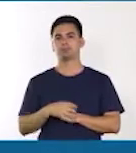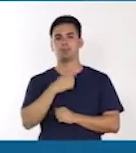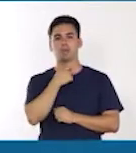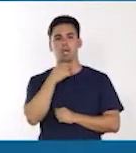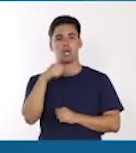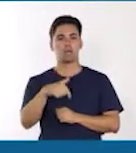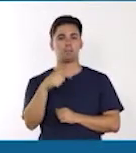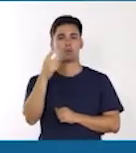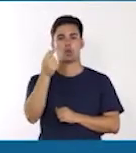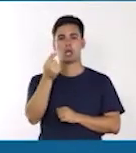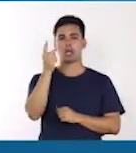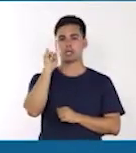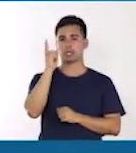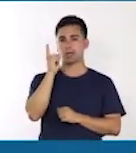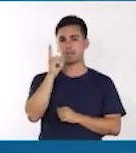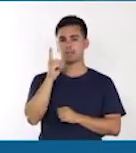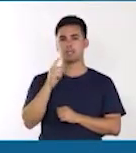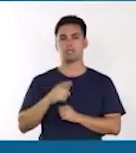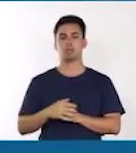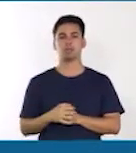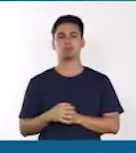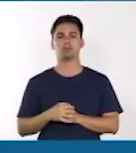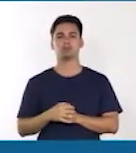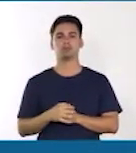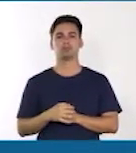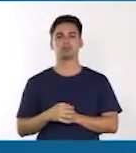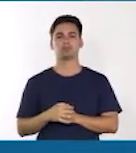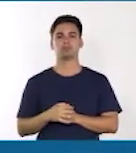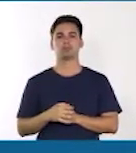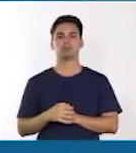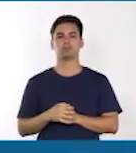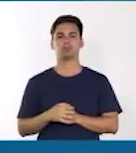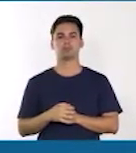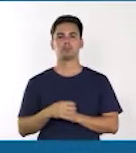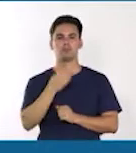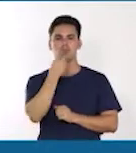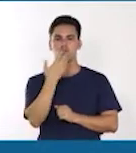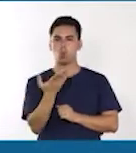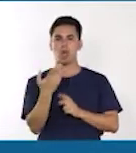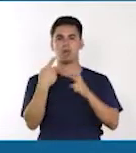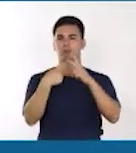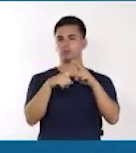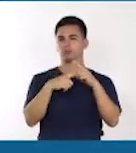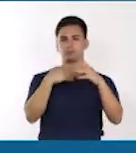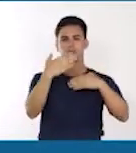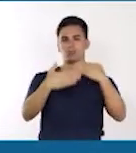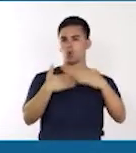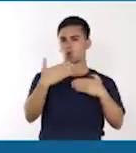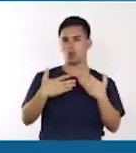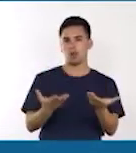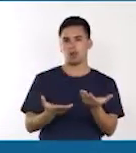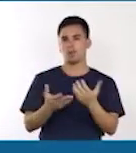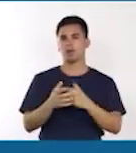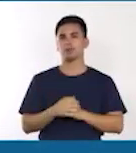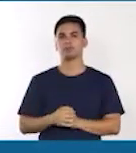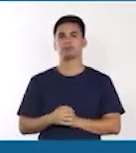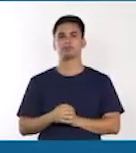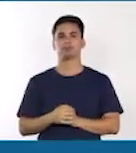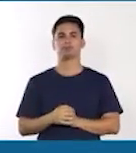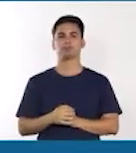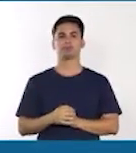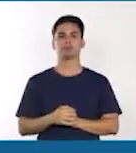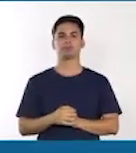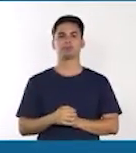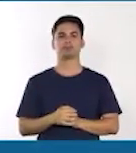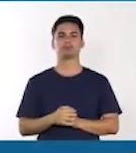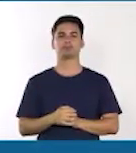si el capitalismo, como estudiamos en las unidades anteriores, es capaz de darle solución a los problemas